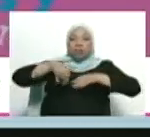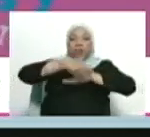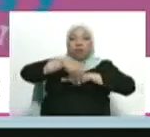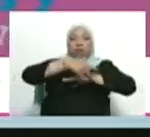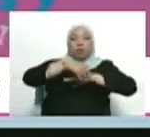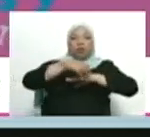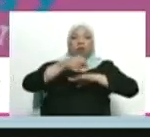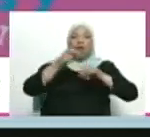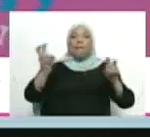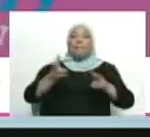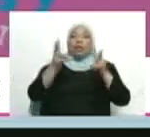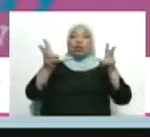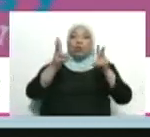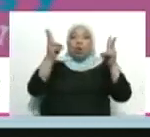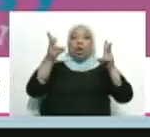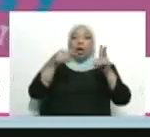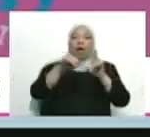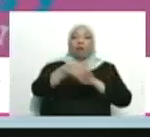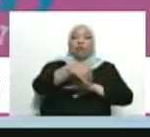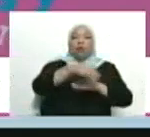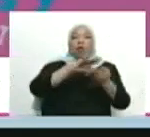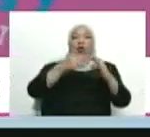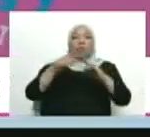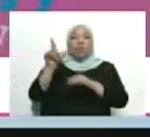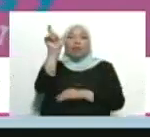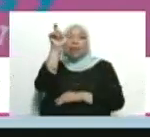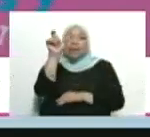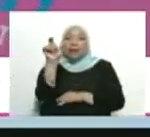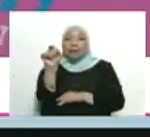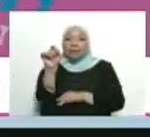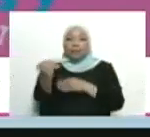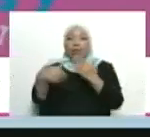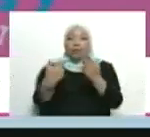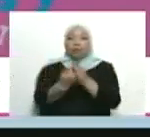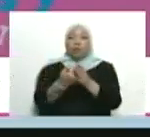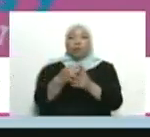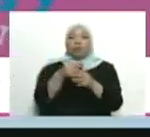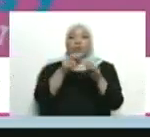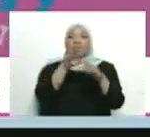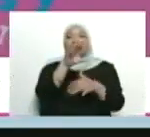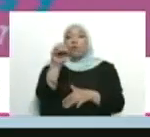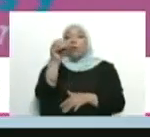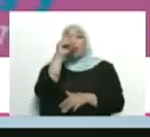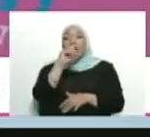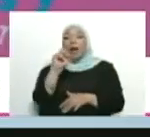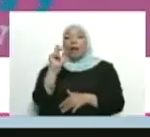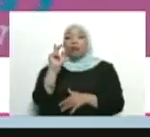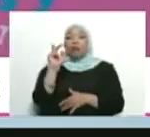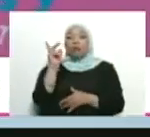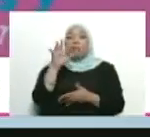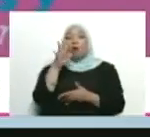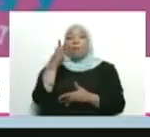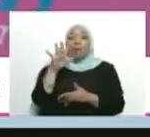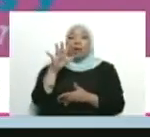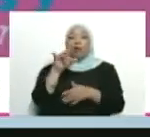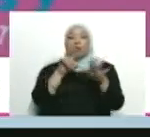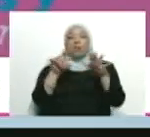parte de Santa Mónica, fueron construidos por la comunidad italiana que llegó a Venezuela en los años 50, 60.